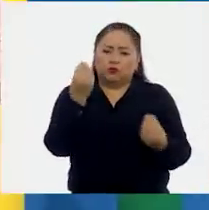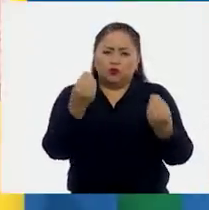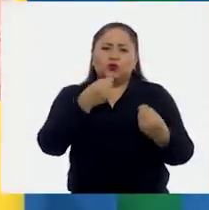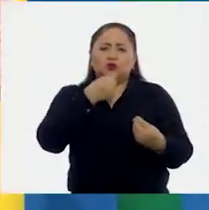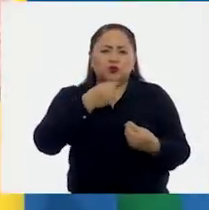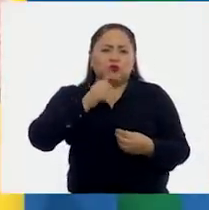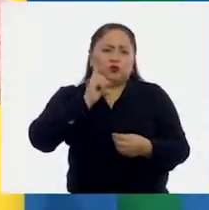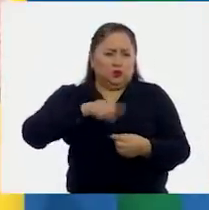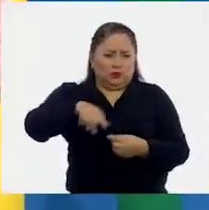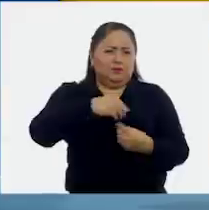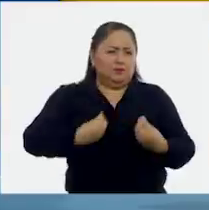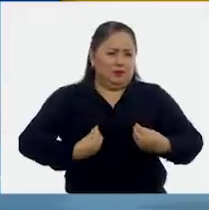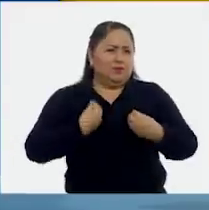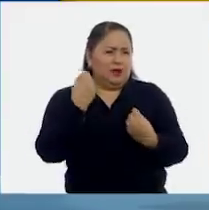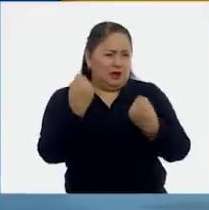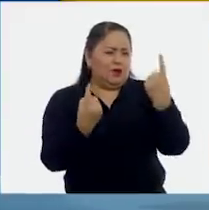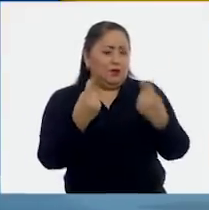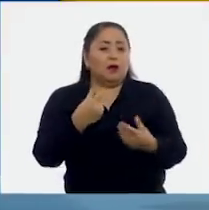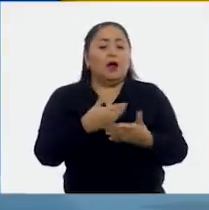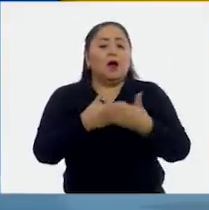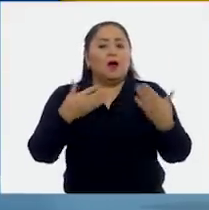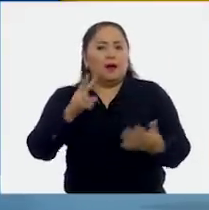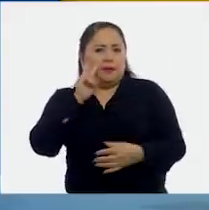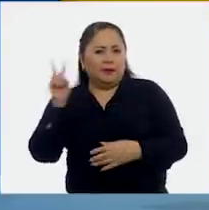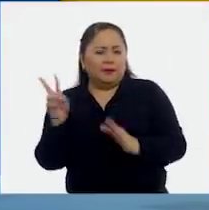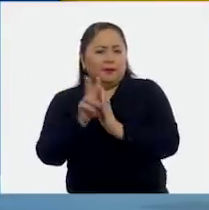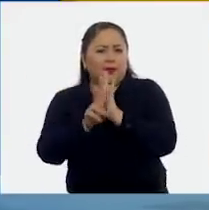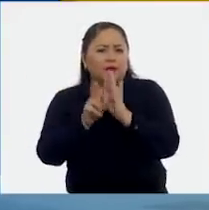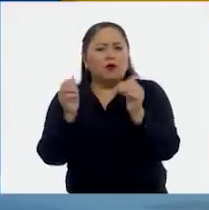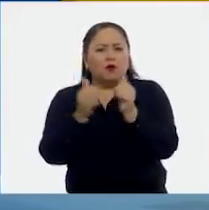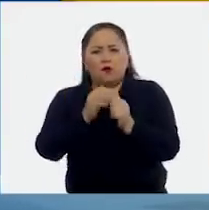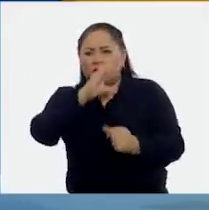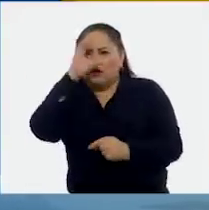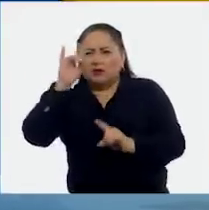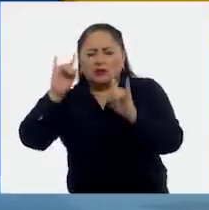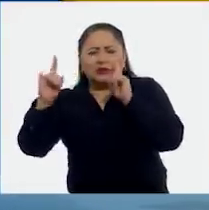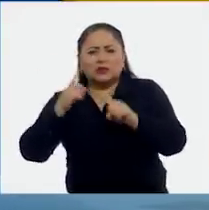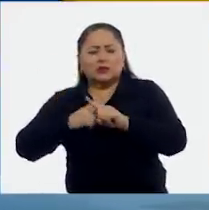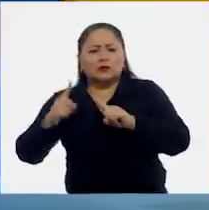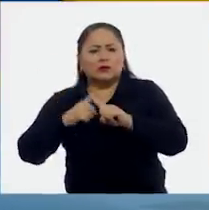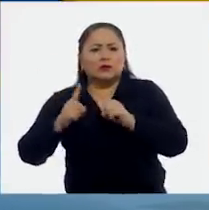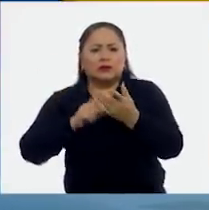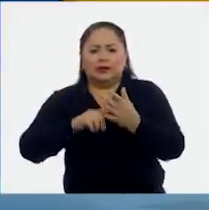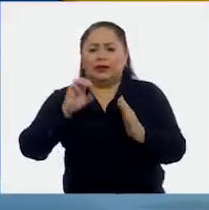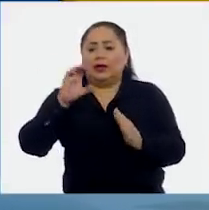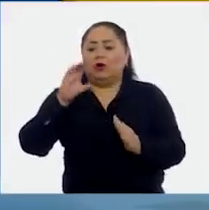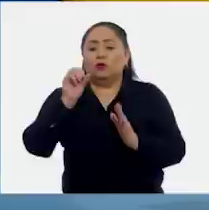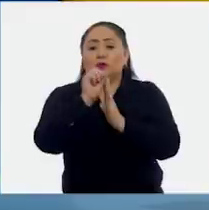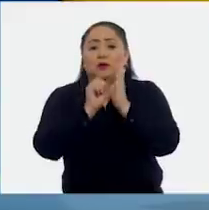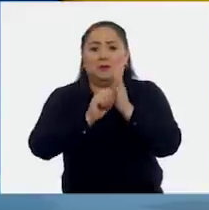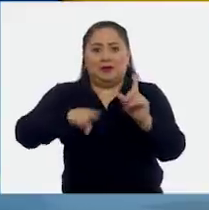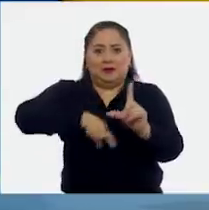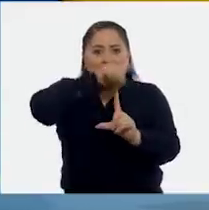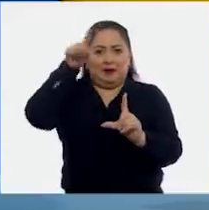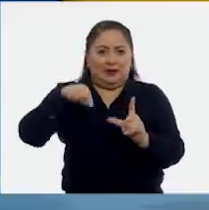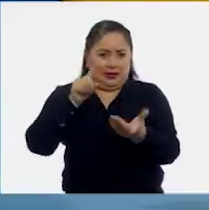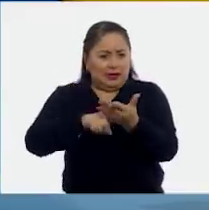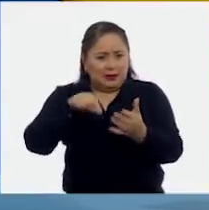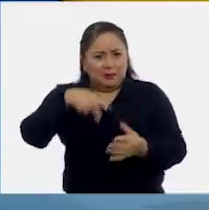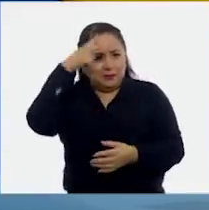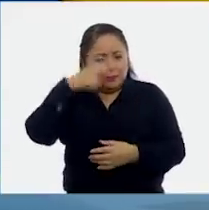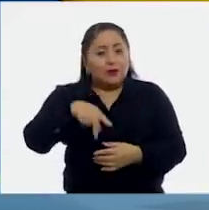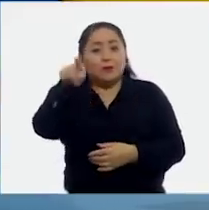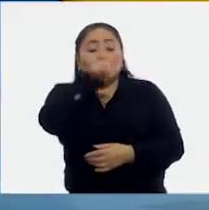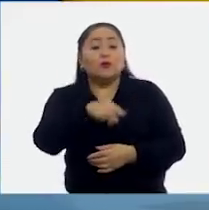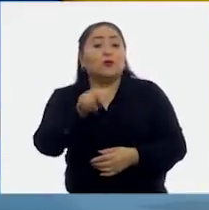muy cerca de alguno. Vamos a ver un video con imágenes de los distintos ecosistemas que hay en México. Quiero que allá en casa